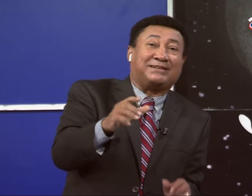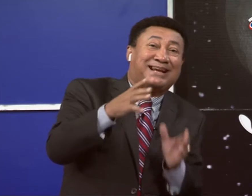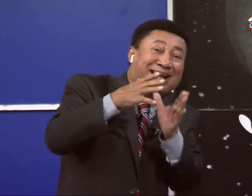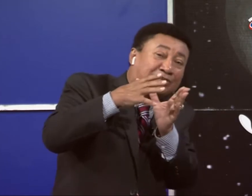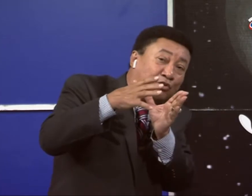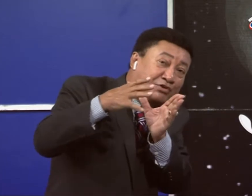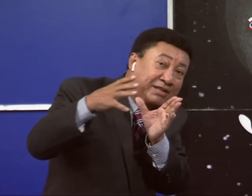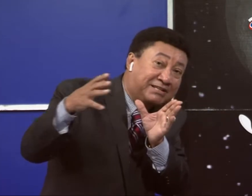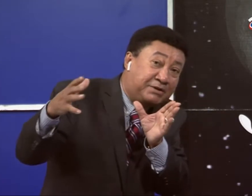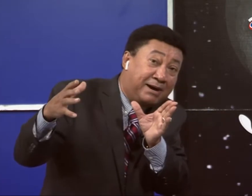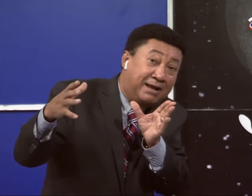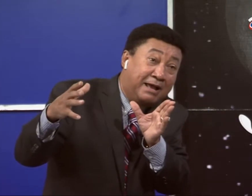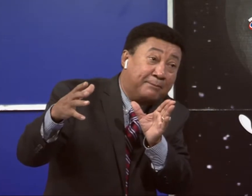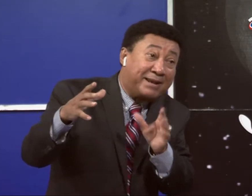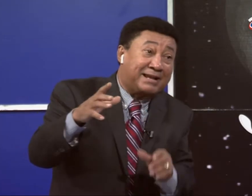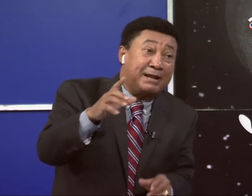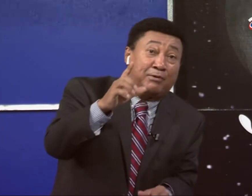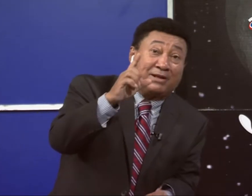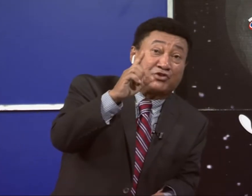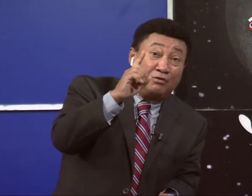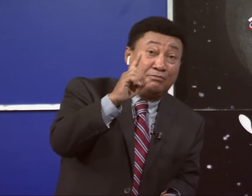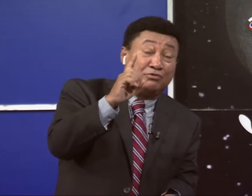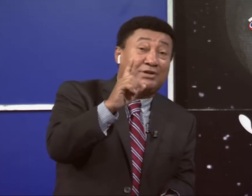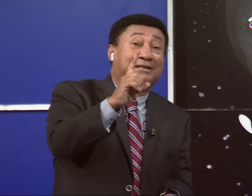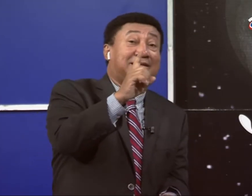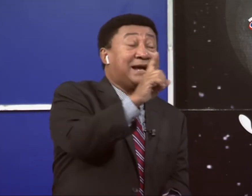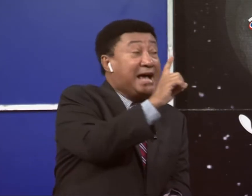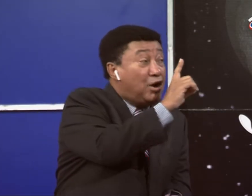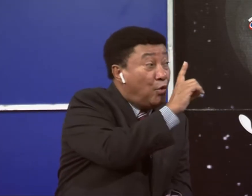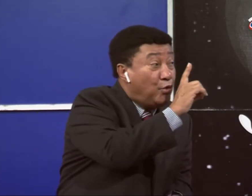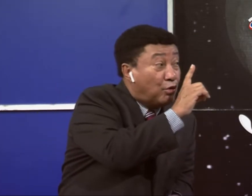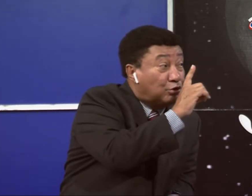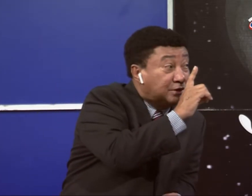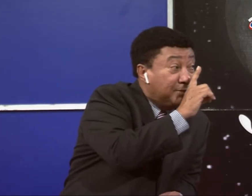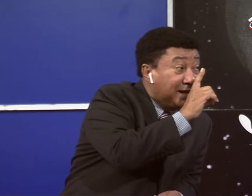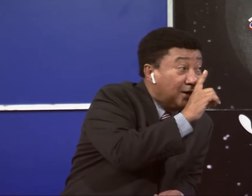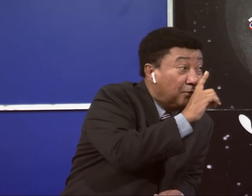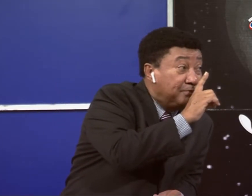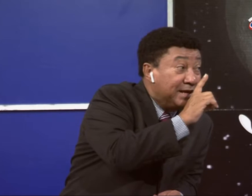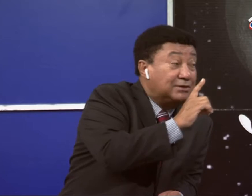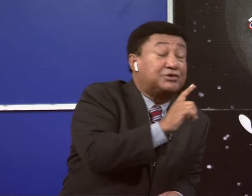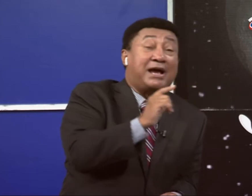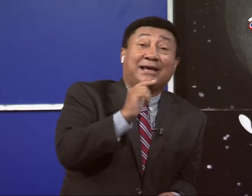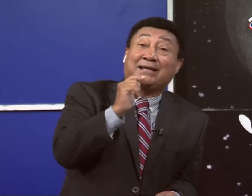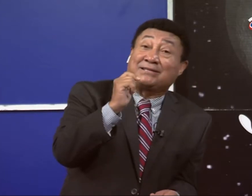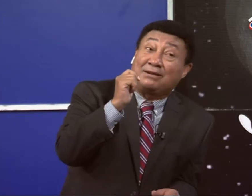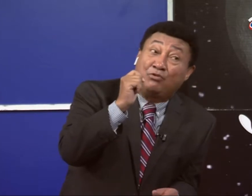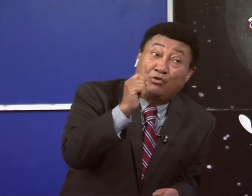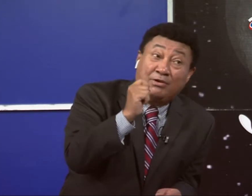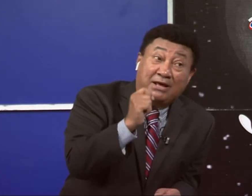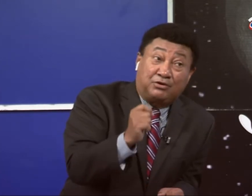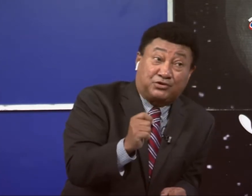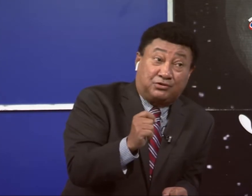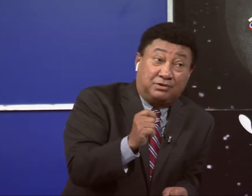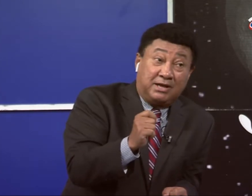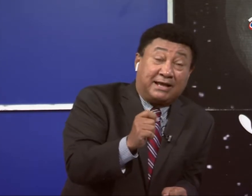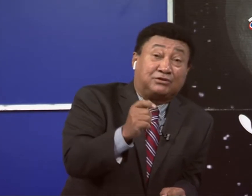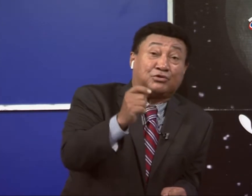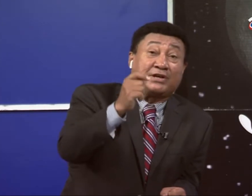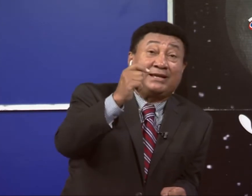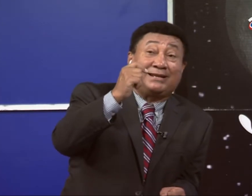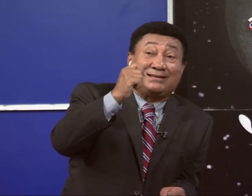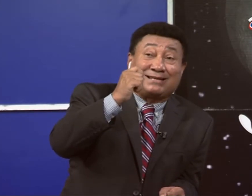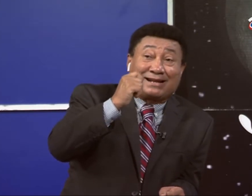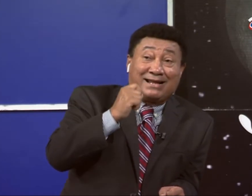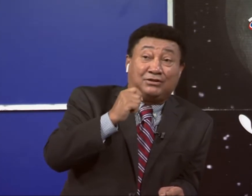86, faltan 14 décimas para que la población mundial tenga el 1 contaminado. Entonces hay que ser muy cuidadoso en